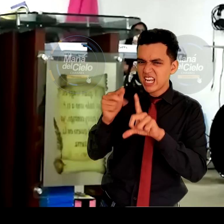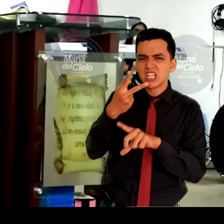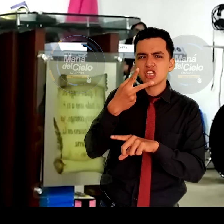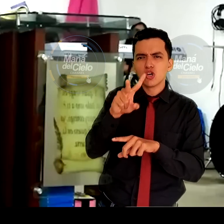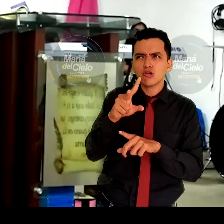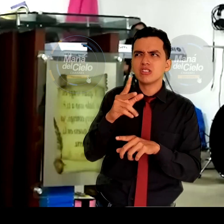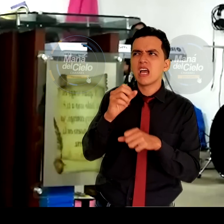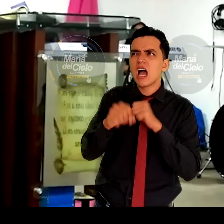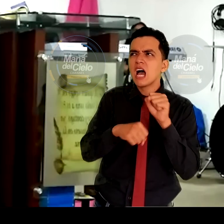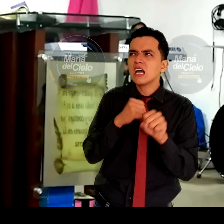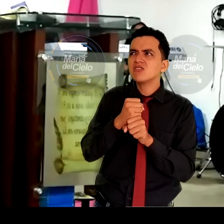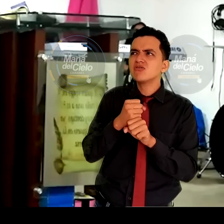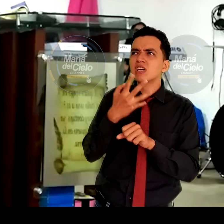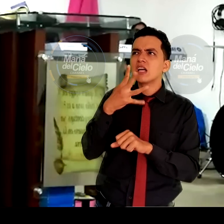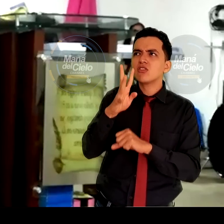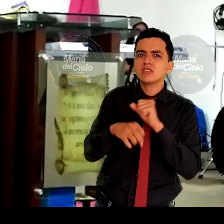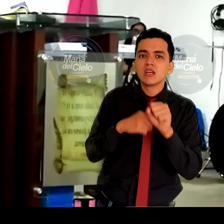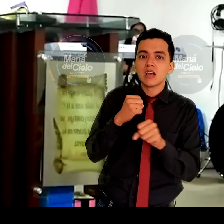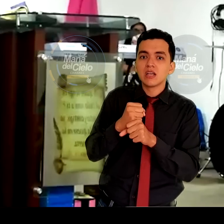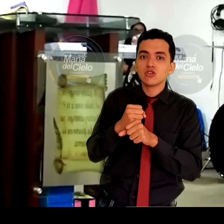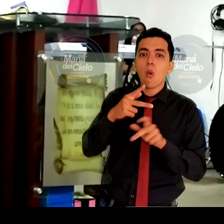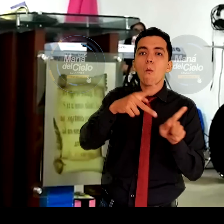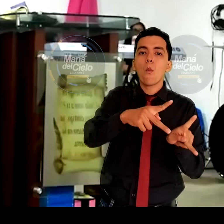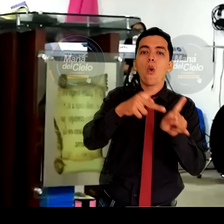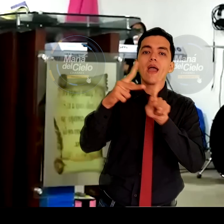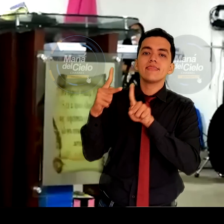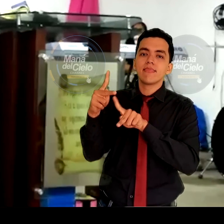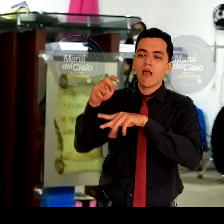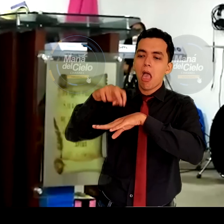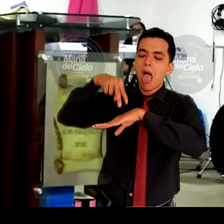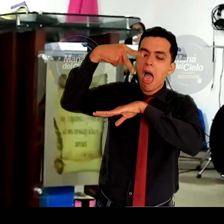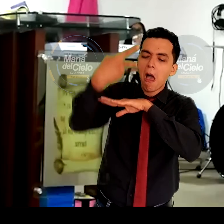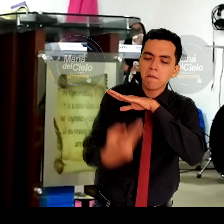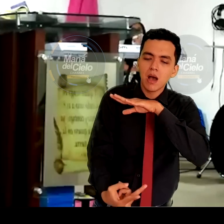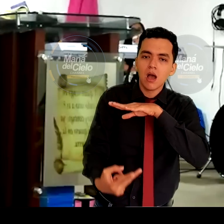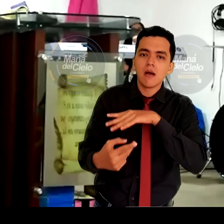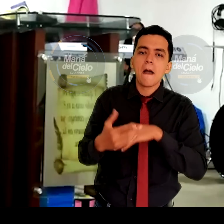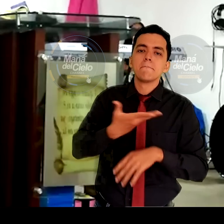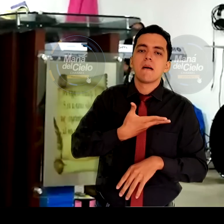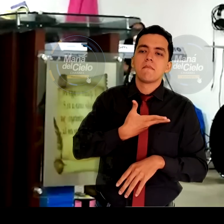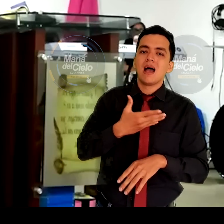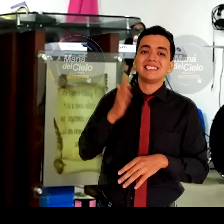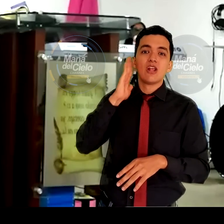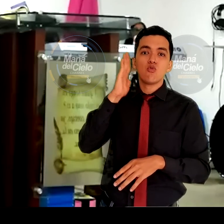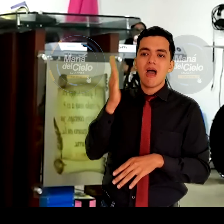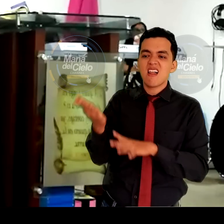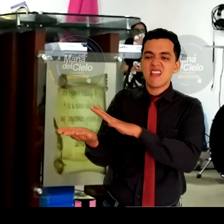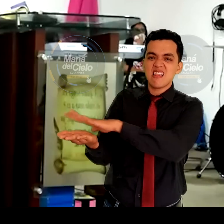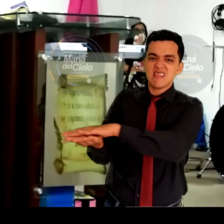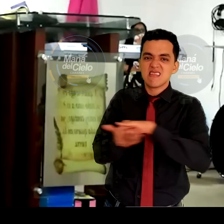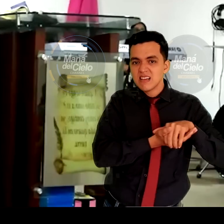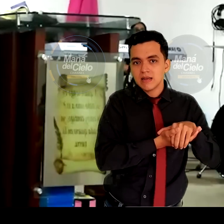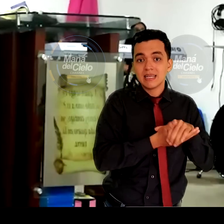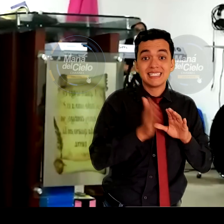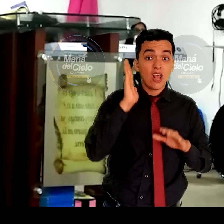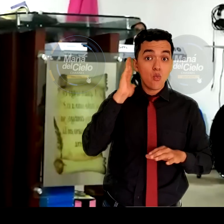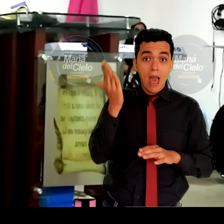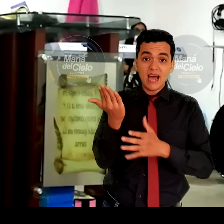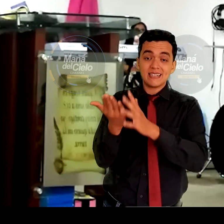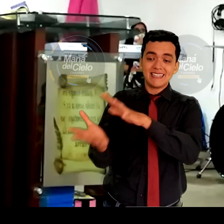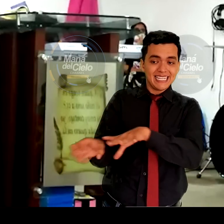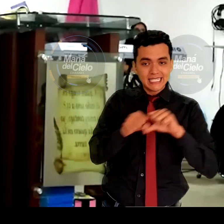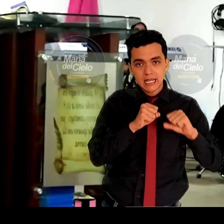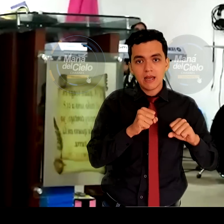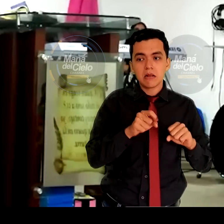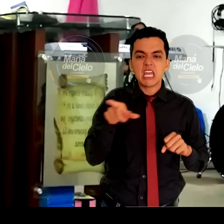de 12, 14 años, porque le quitaron un celular. Están pasando cosas terribles. Y si usted no enseña a esos niños desde pequeñito, el Señor dijo, estas palabras